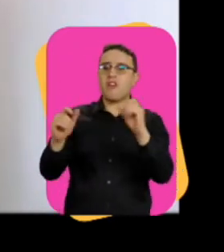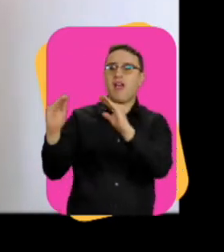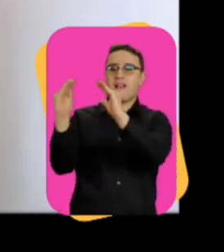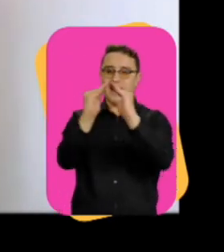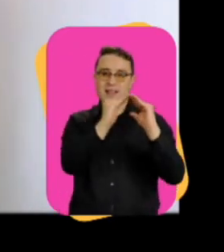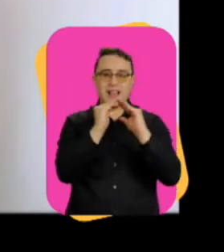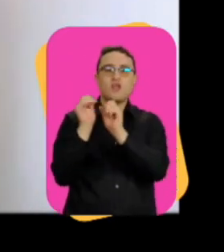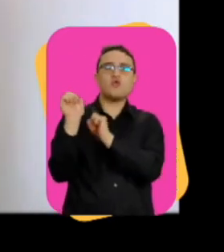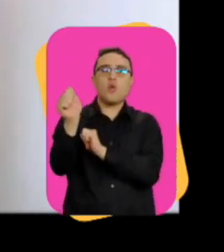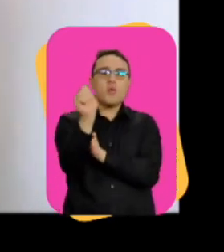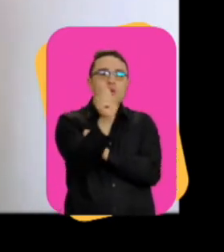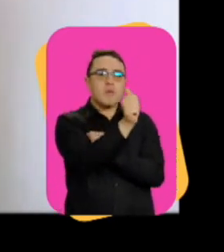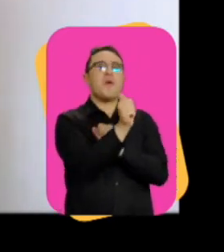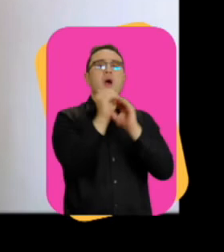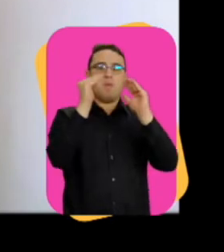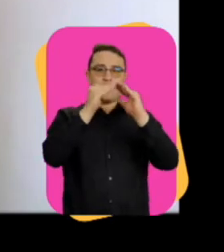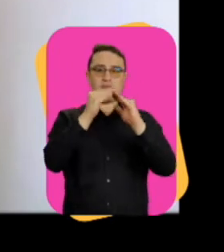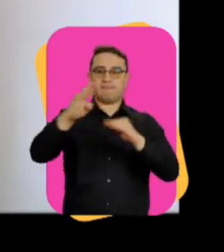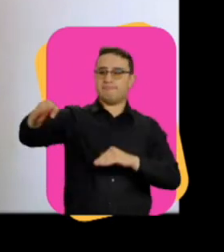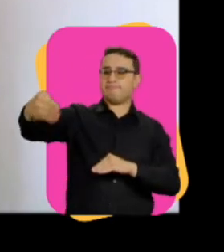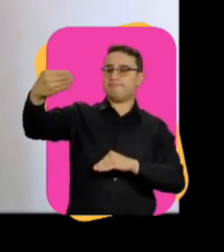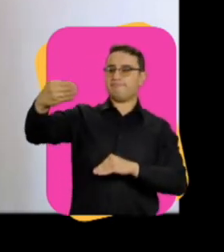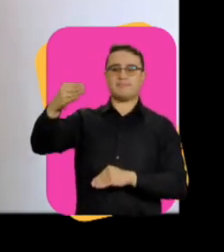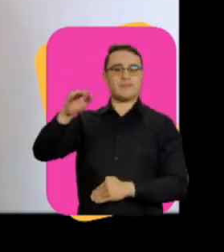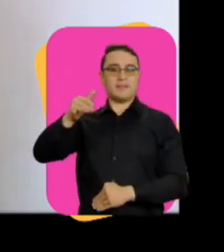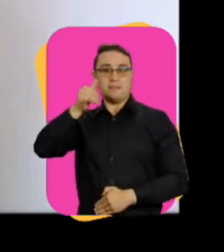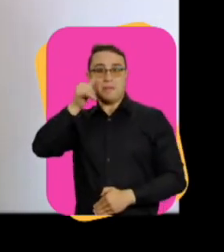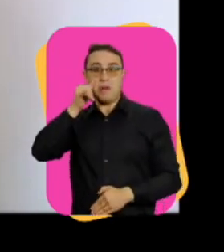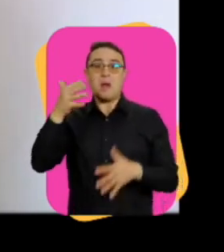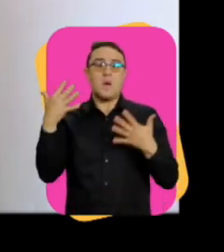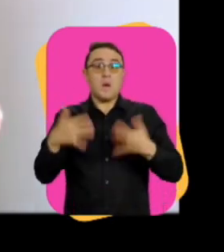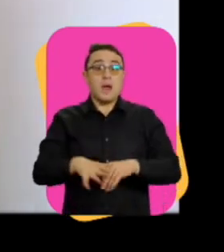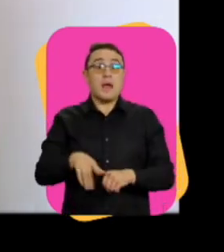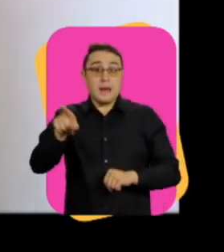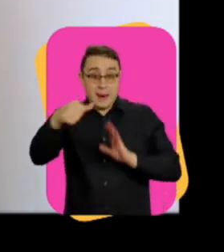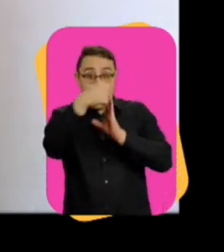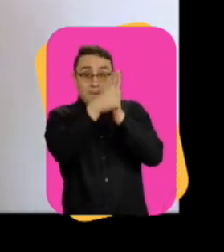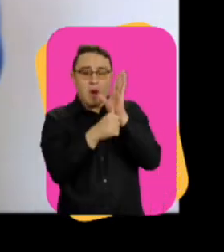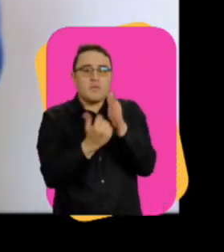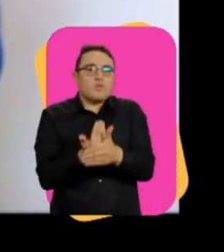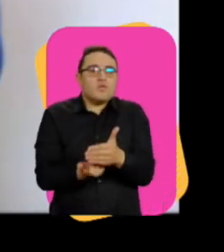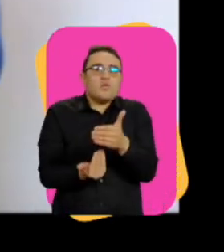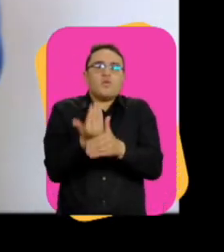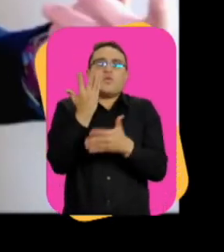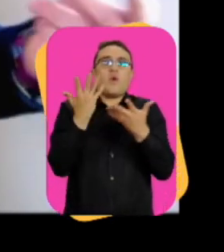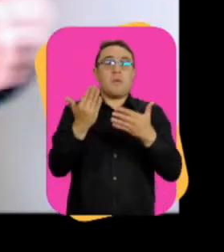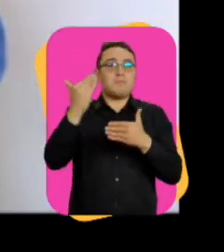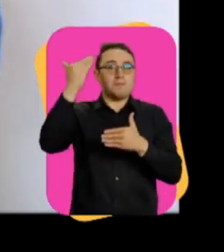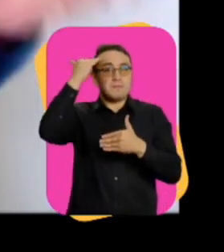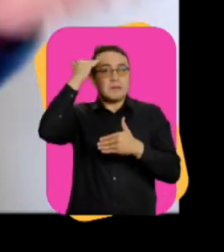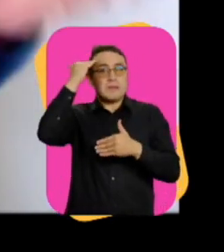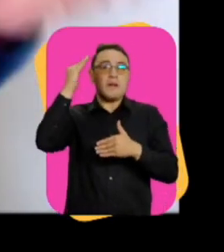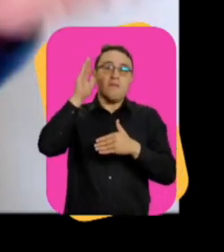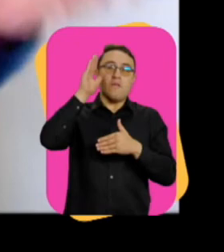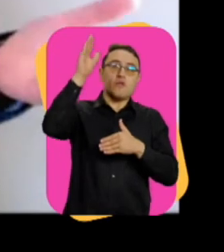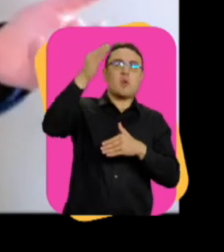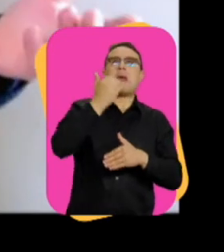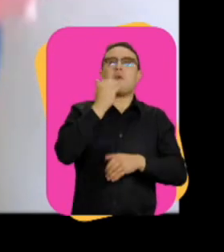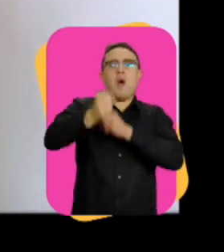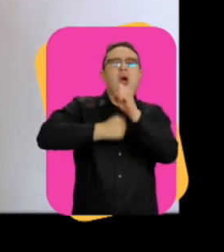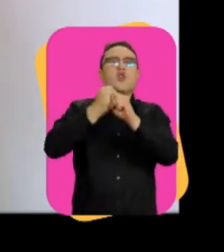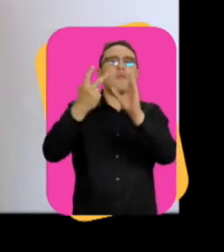Y este producto se llamó Sofía 2050, que es una reflexión sobre la pandemia en un posible futuro, en el año